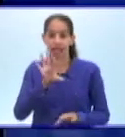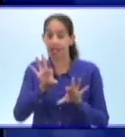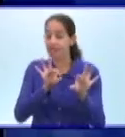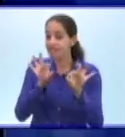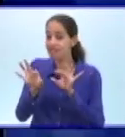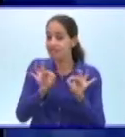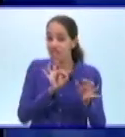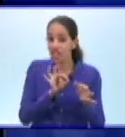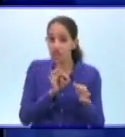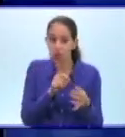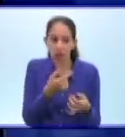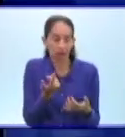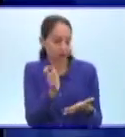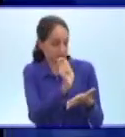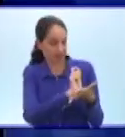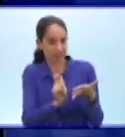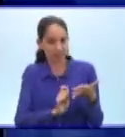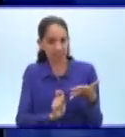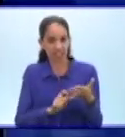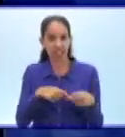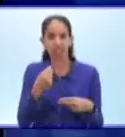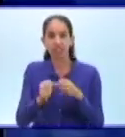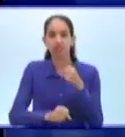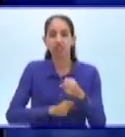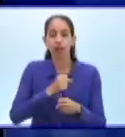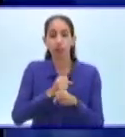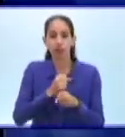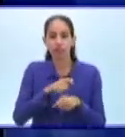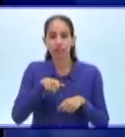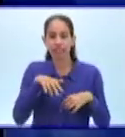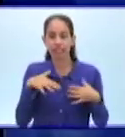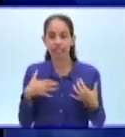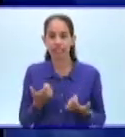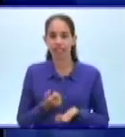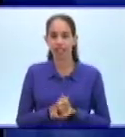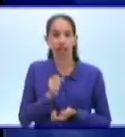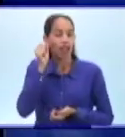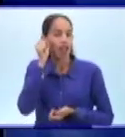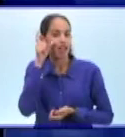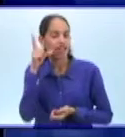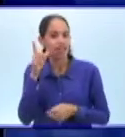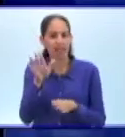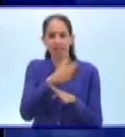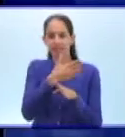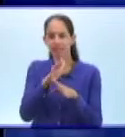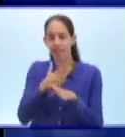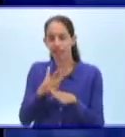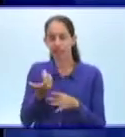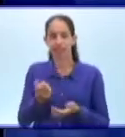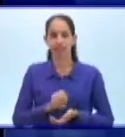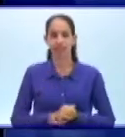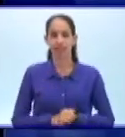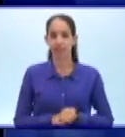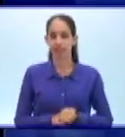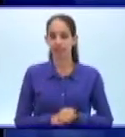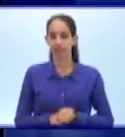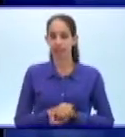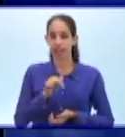que utilizaremos en nuestro texto, las posibles ideas, o sea, es una clase